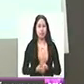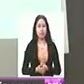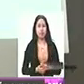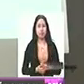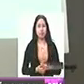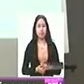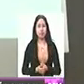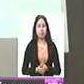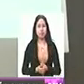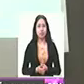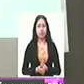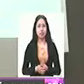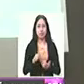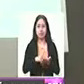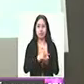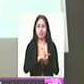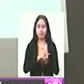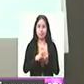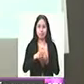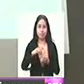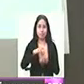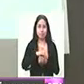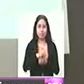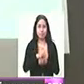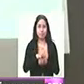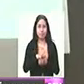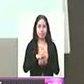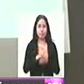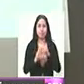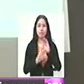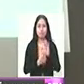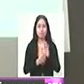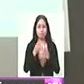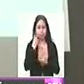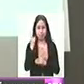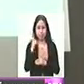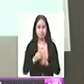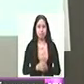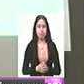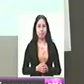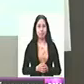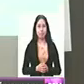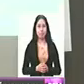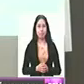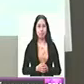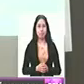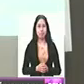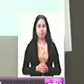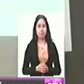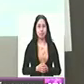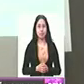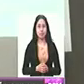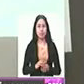para la semana epidemiológica está mostrando, miren ustedes, una